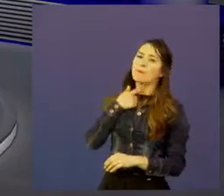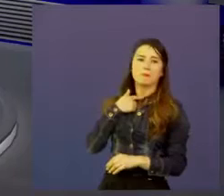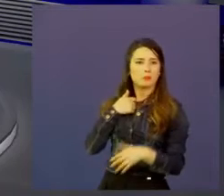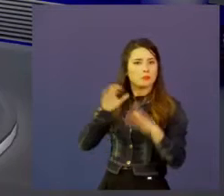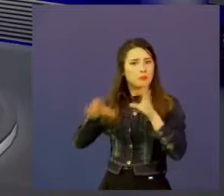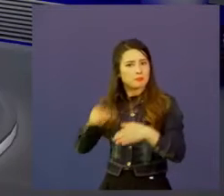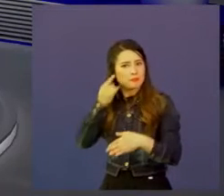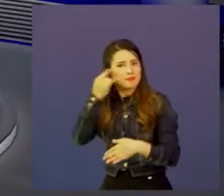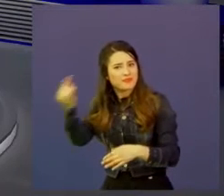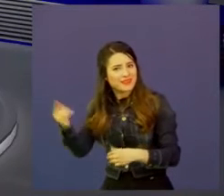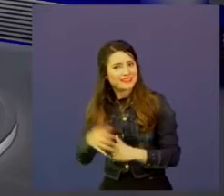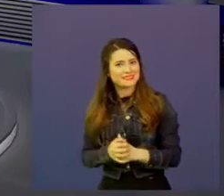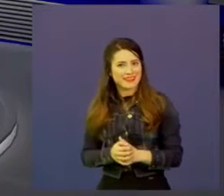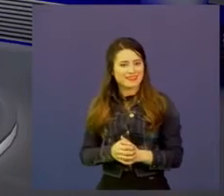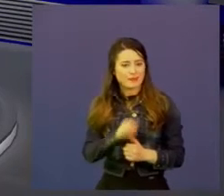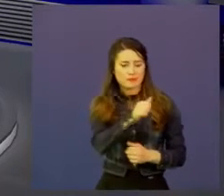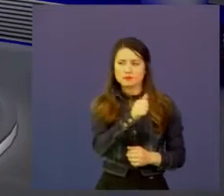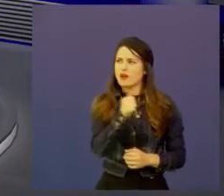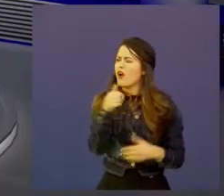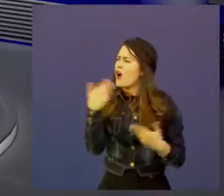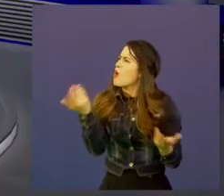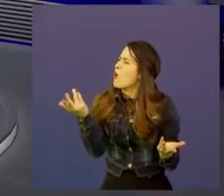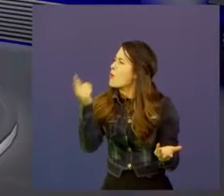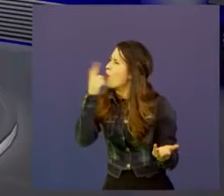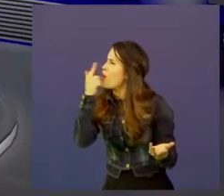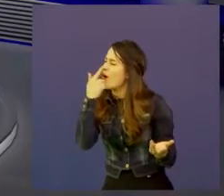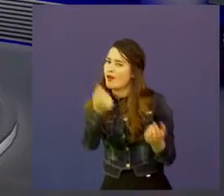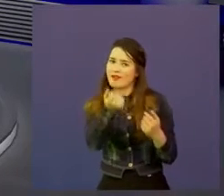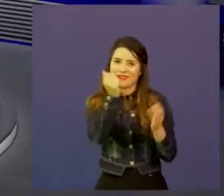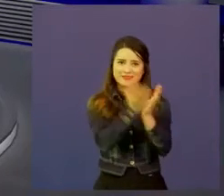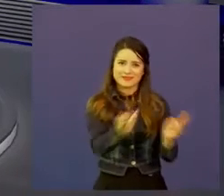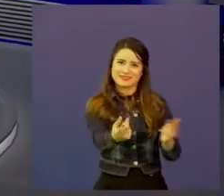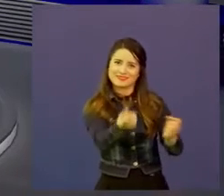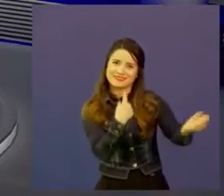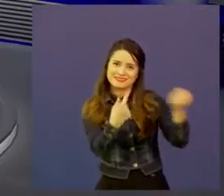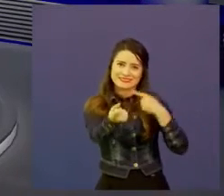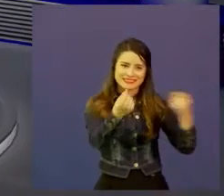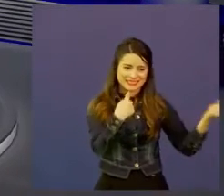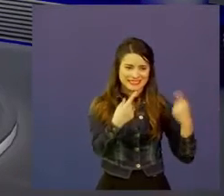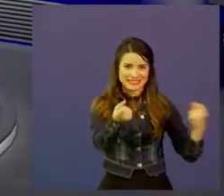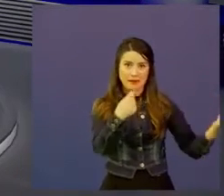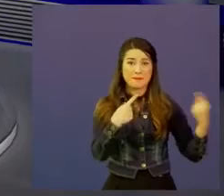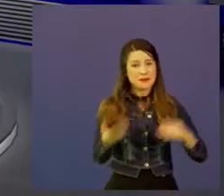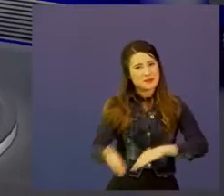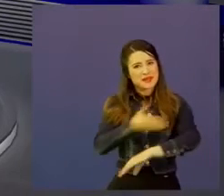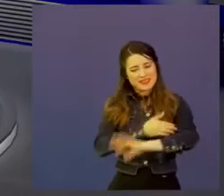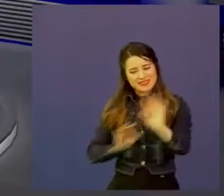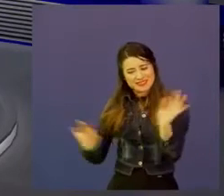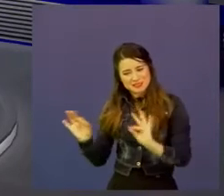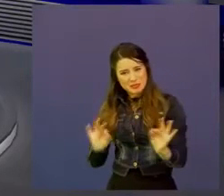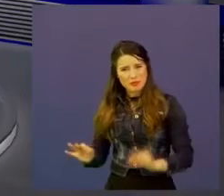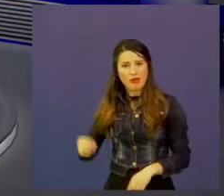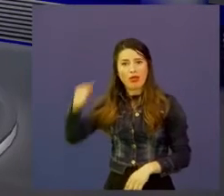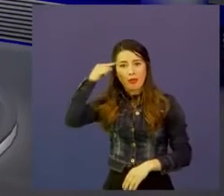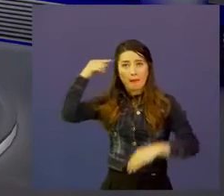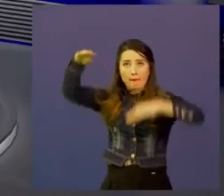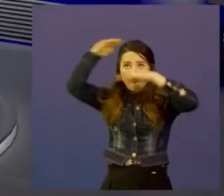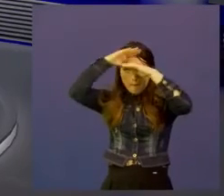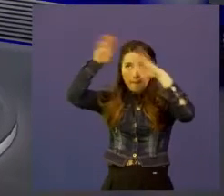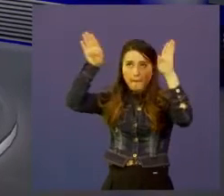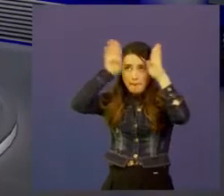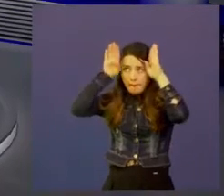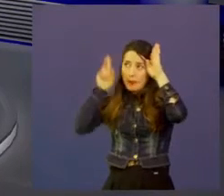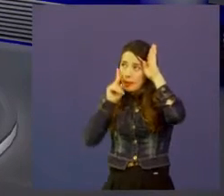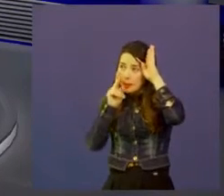ponerle curiosidad, hay que despertar esa creatividad, hay que buscar innovación, hay que cambiar de paradigma y hay que empezar por nosotros